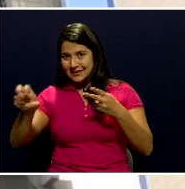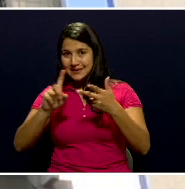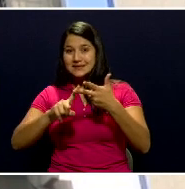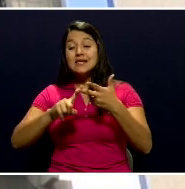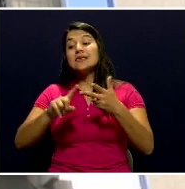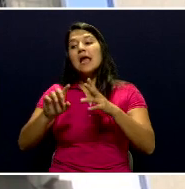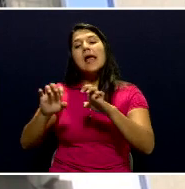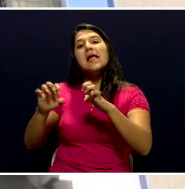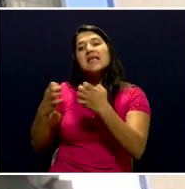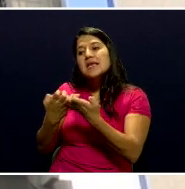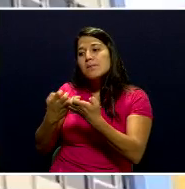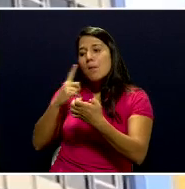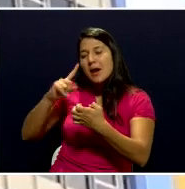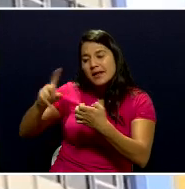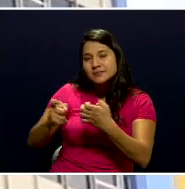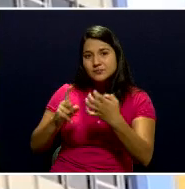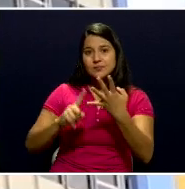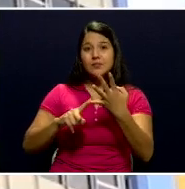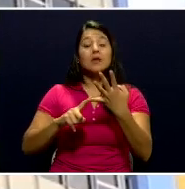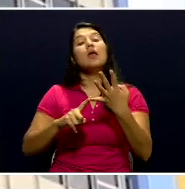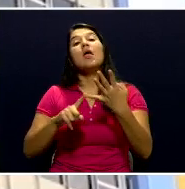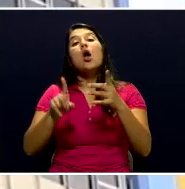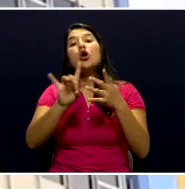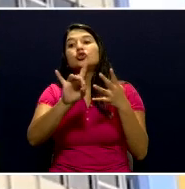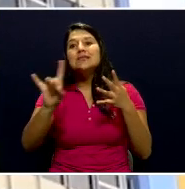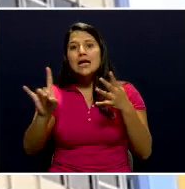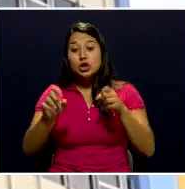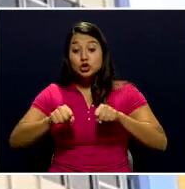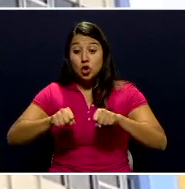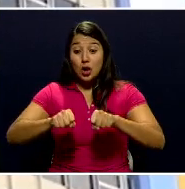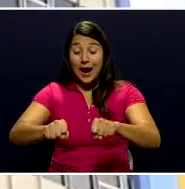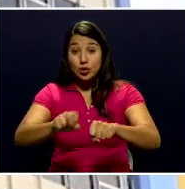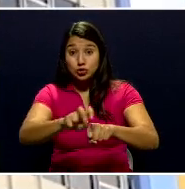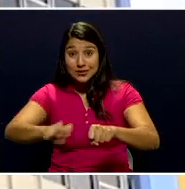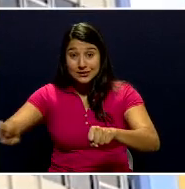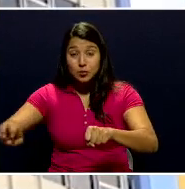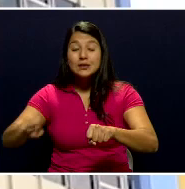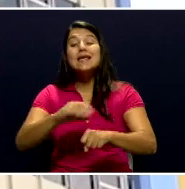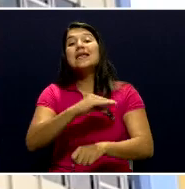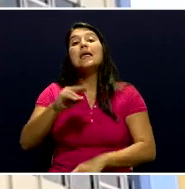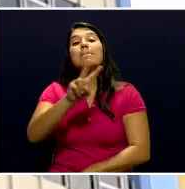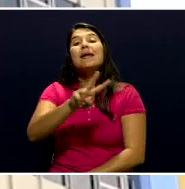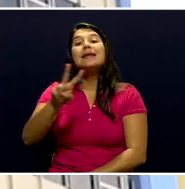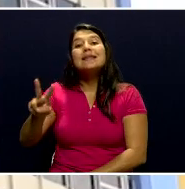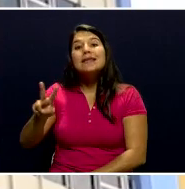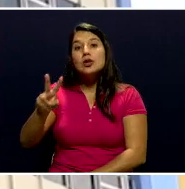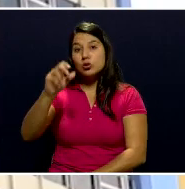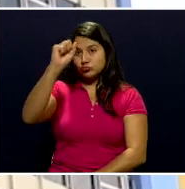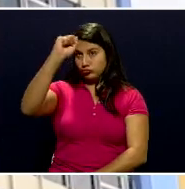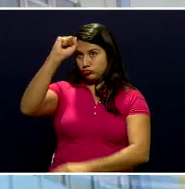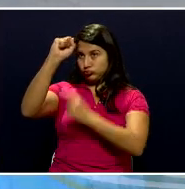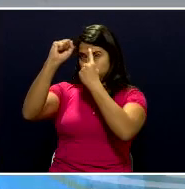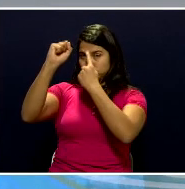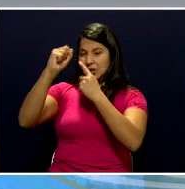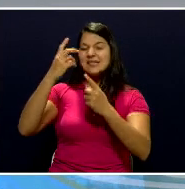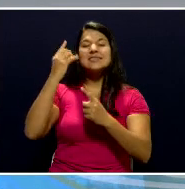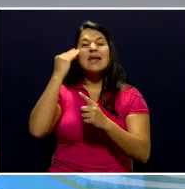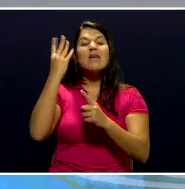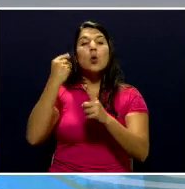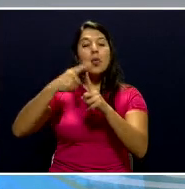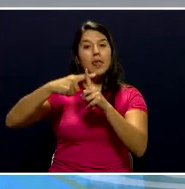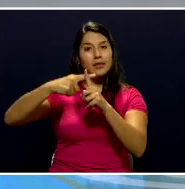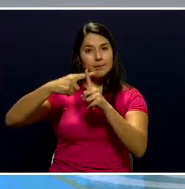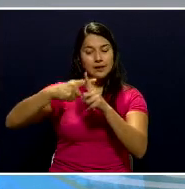88 aspiradoras de secreciones, 88 carros de transporte y 22 termómetros sin contacto infrarrojos.